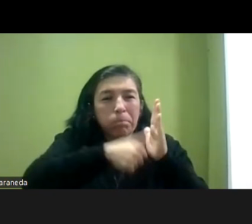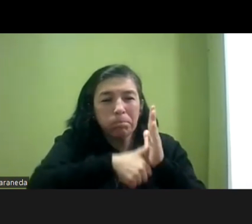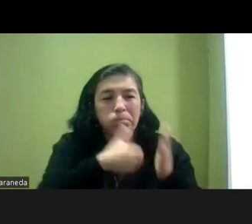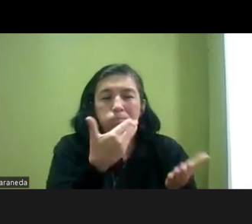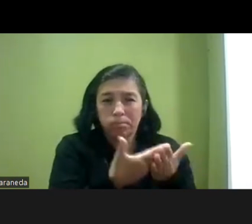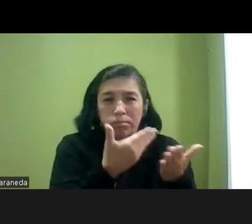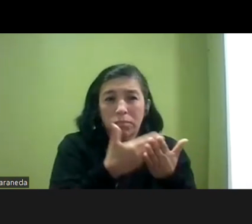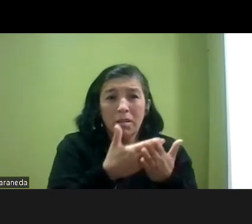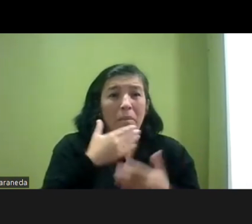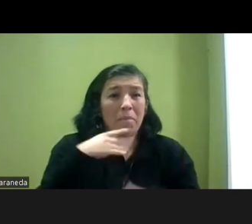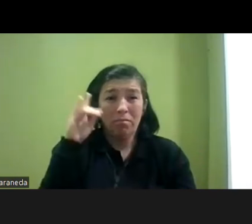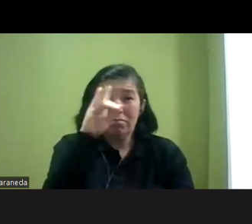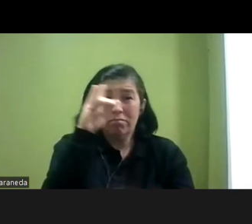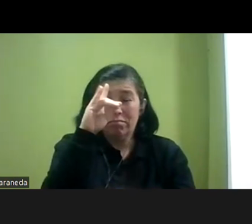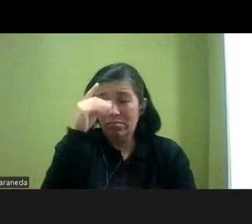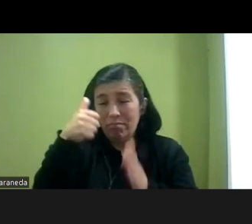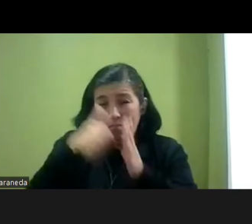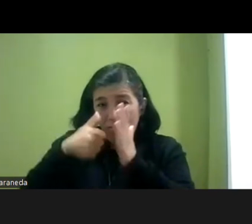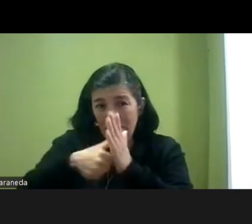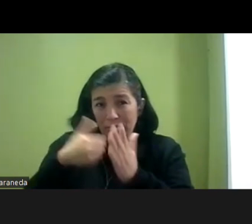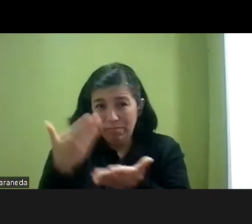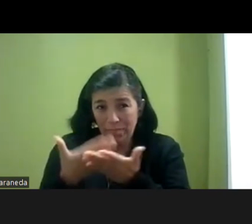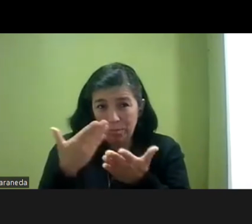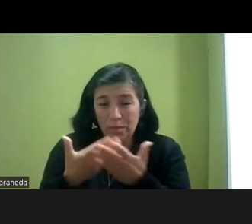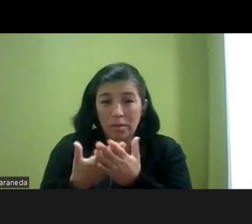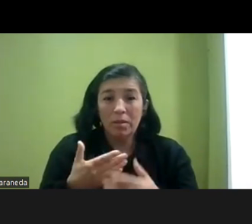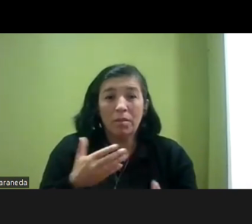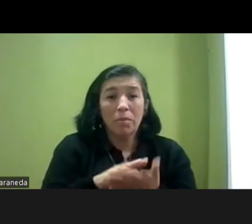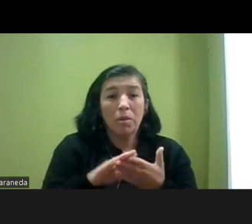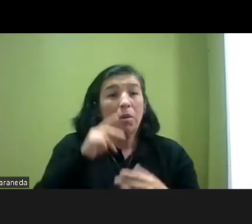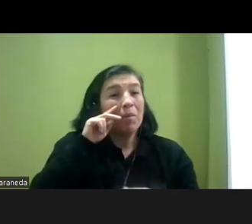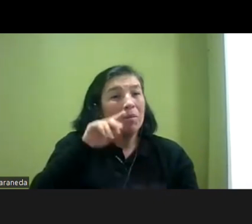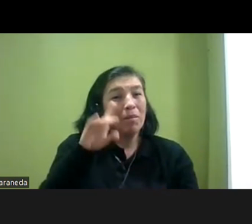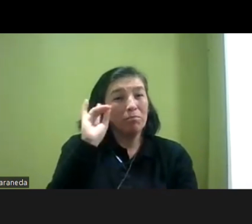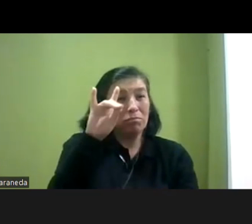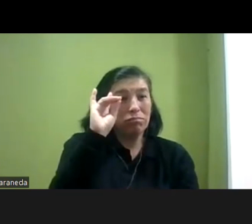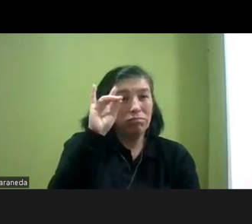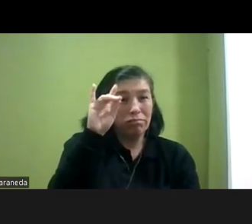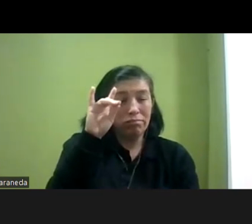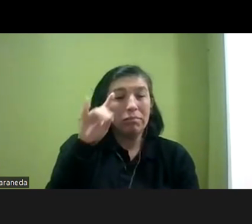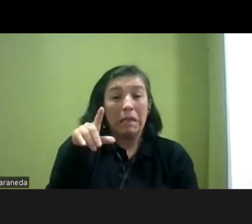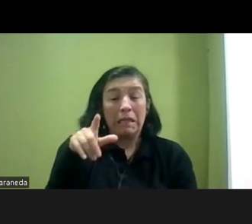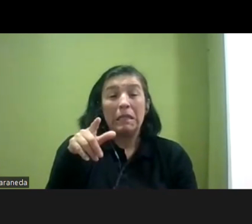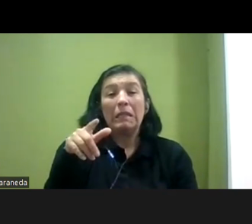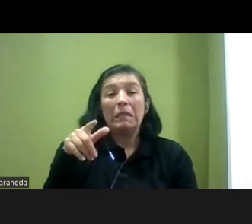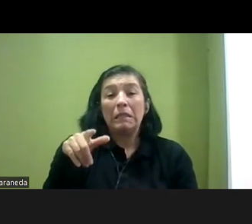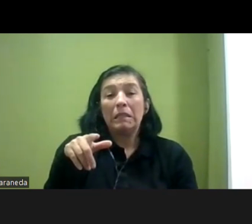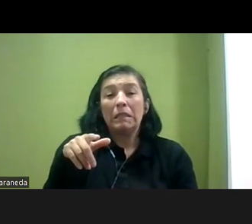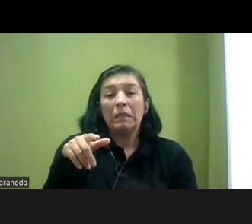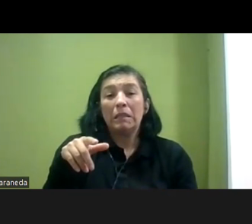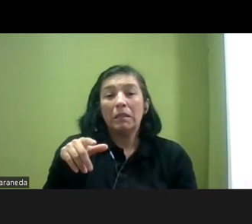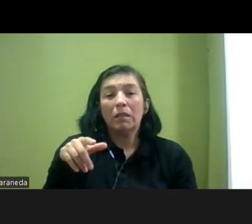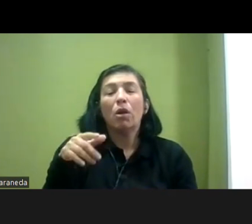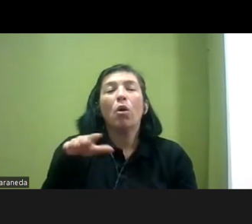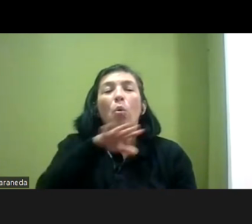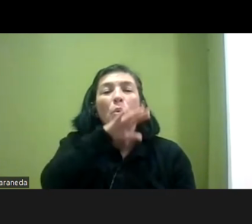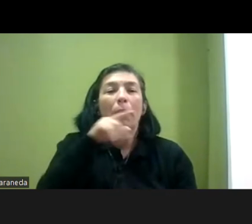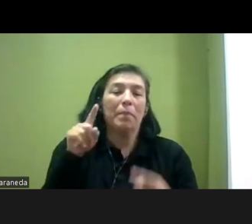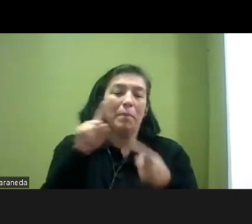de camélido. Si nos concentramos en el camélido, por ejemplo, el camélido se usa la